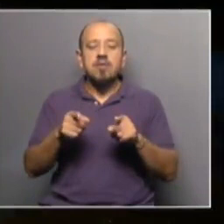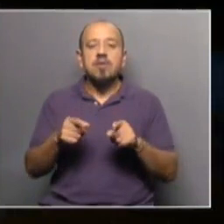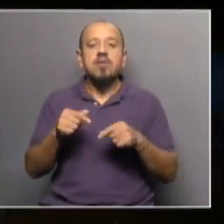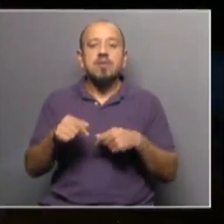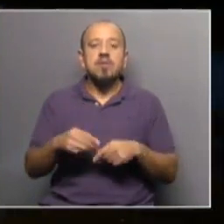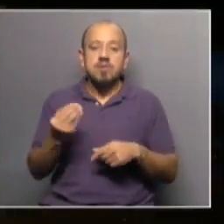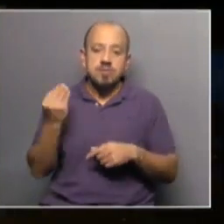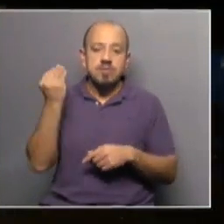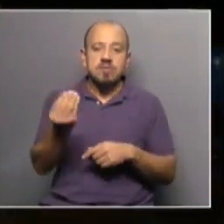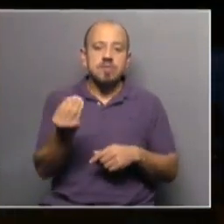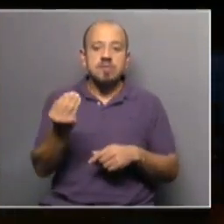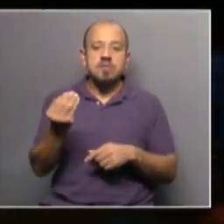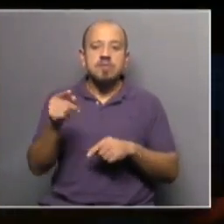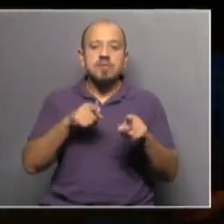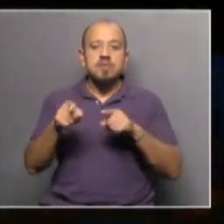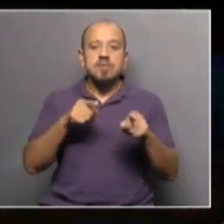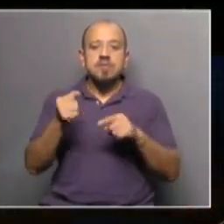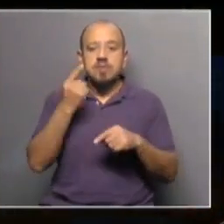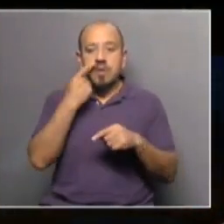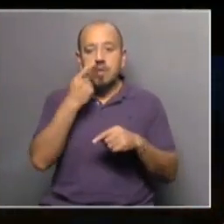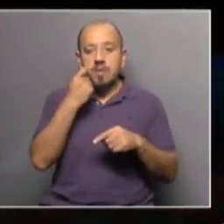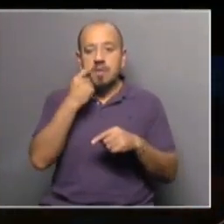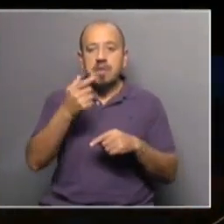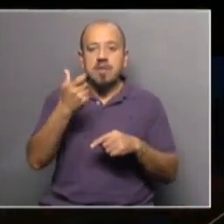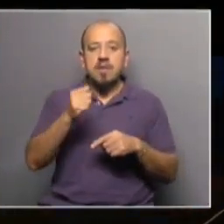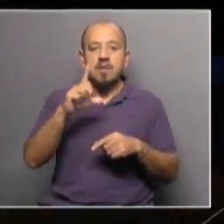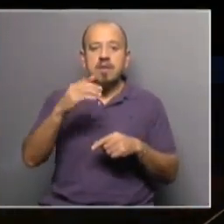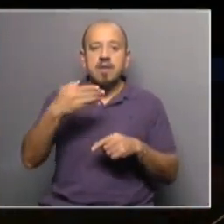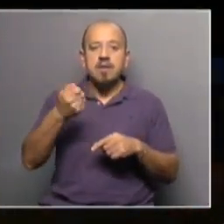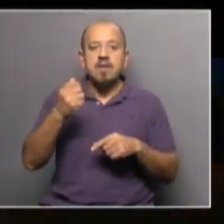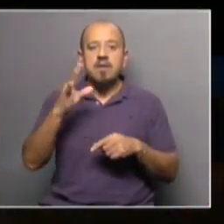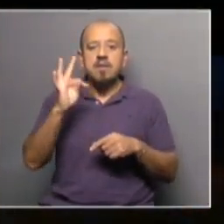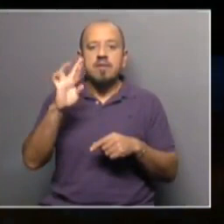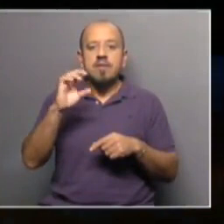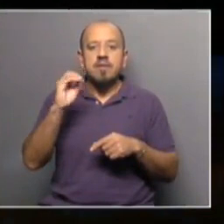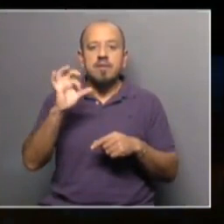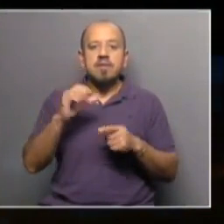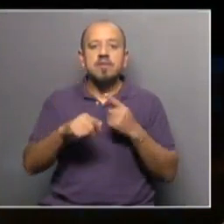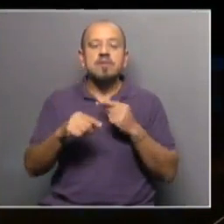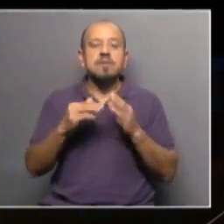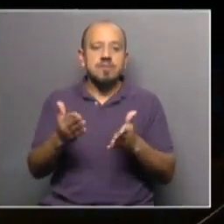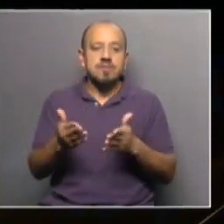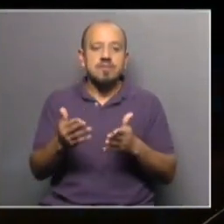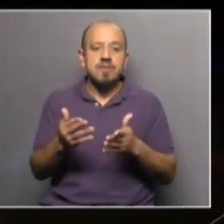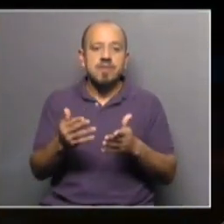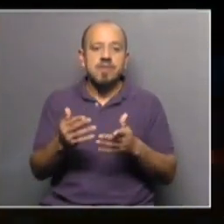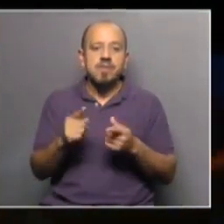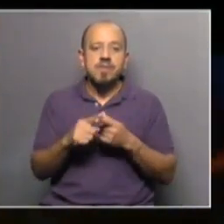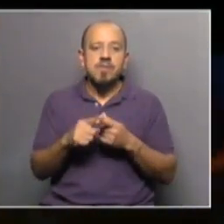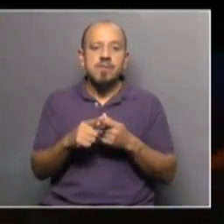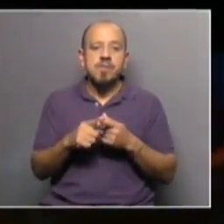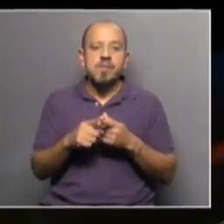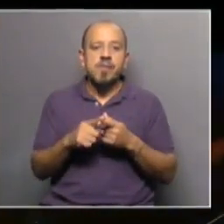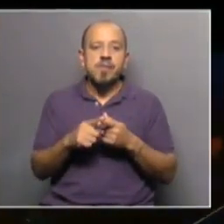técnico, asumió la dirección técnica del plantel masculino mayor de Albatros, que es donde trabaja, y bueno, no deja de ser una novedad.